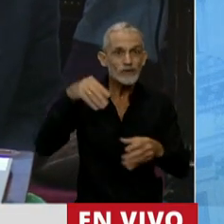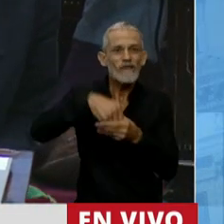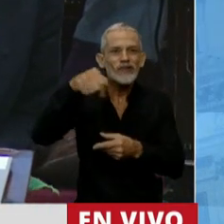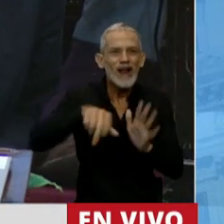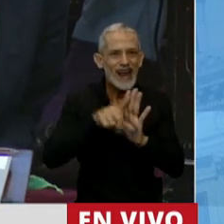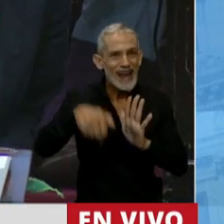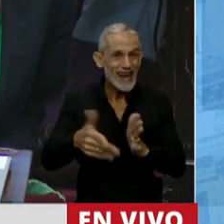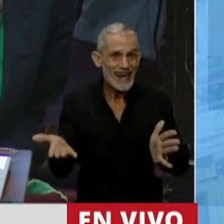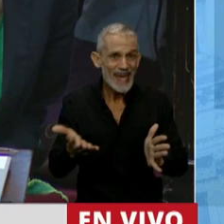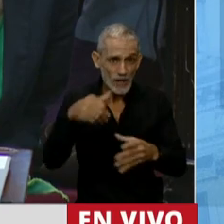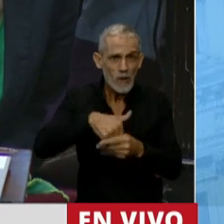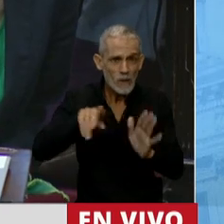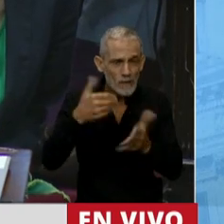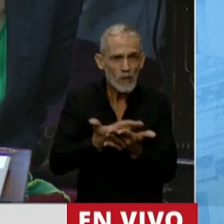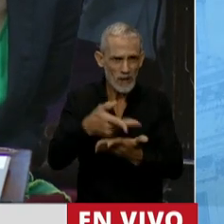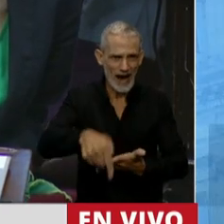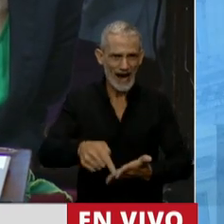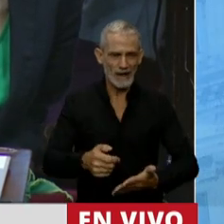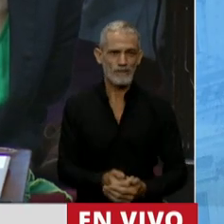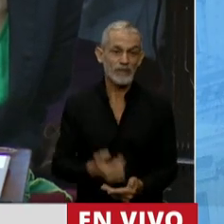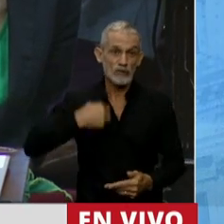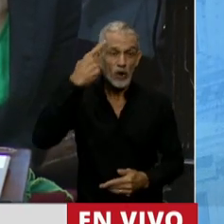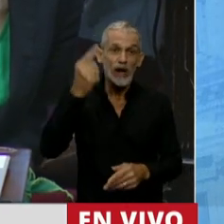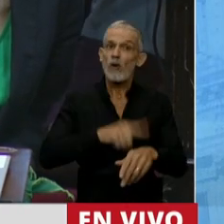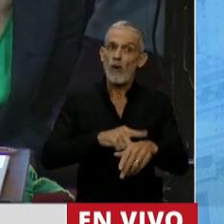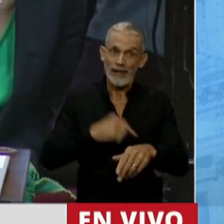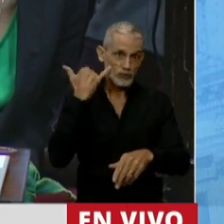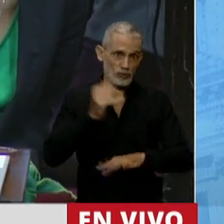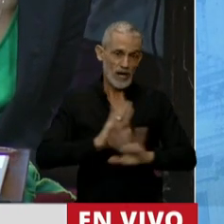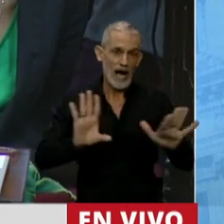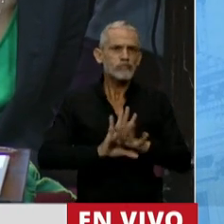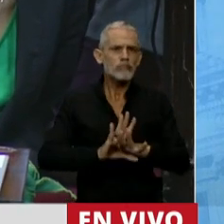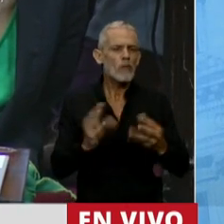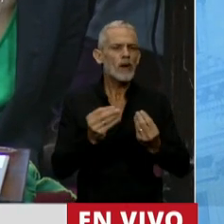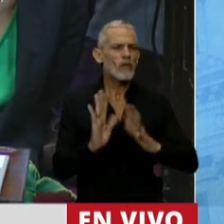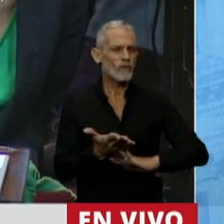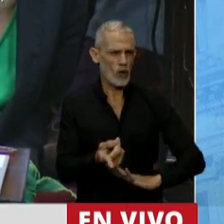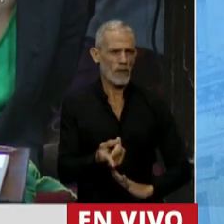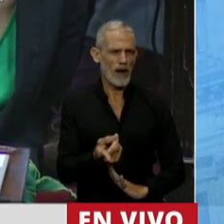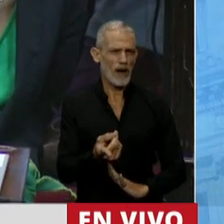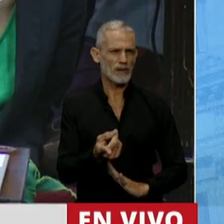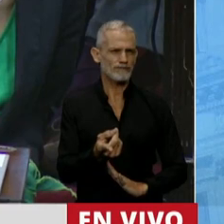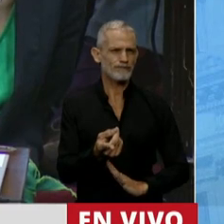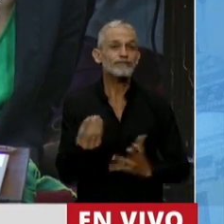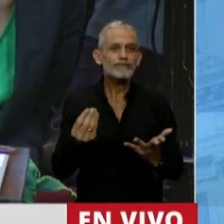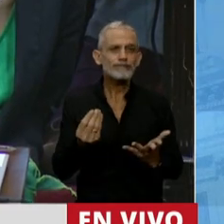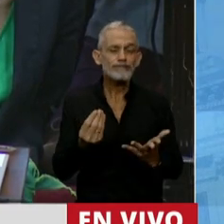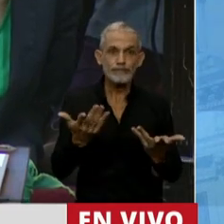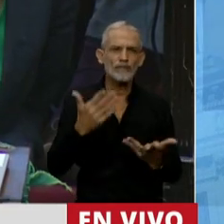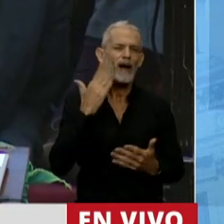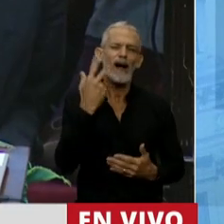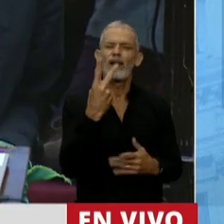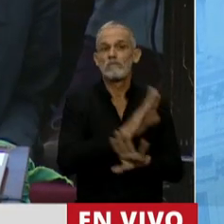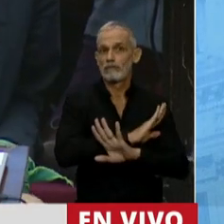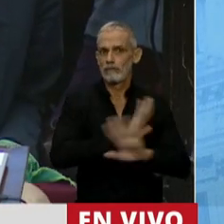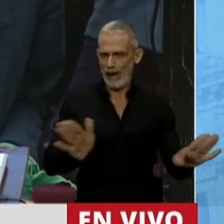votando hoy acá. Eso es lo que estamos proponiendo. Creo que llegó la hora también, de alguna forma, de dejar de lado la